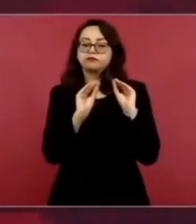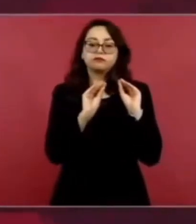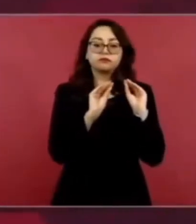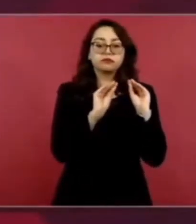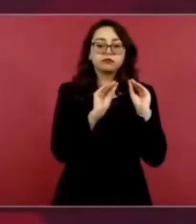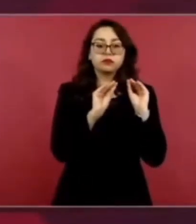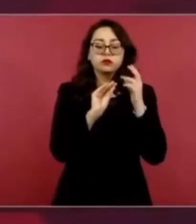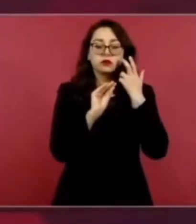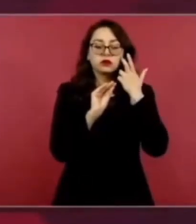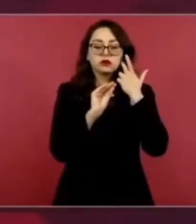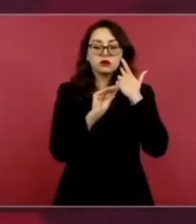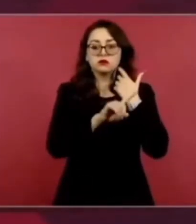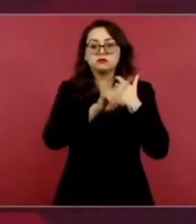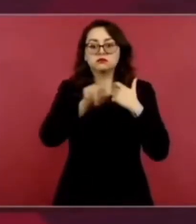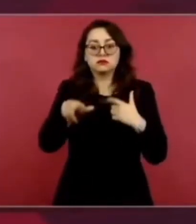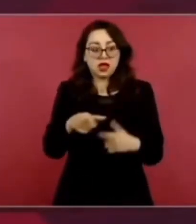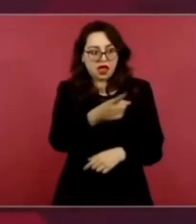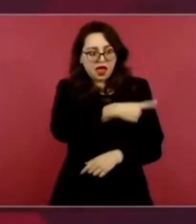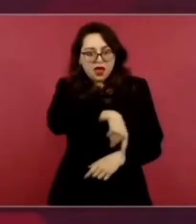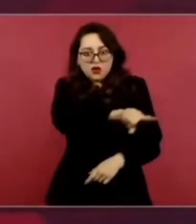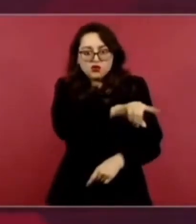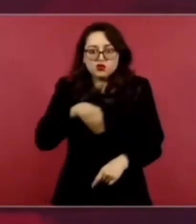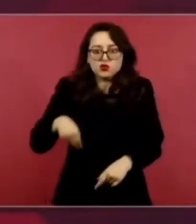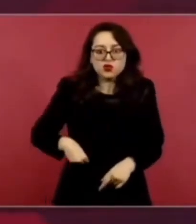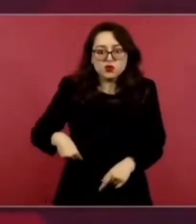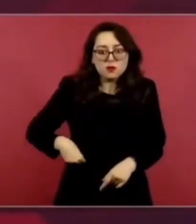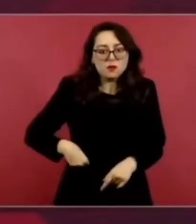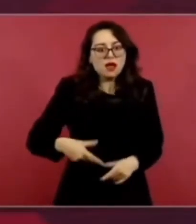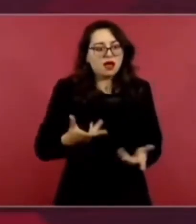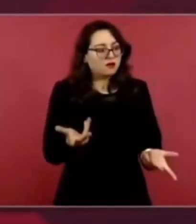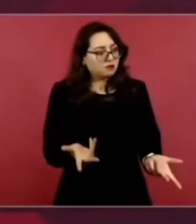lo propuso, y en una de esas